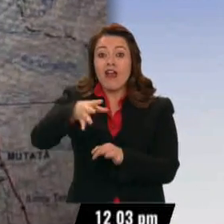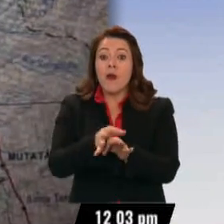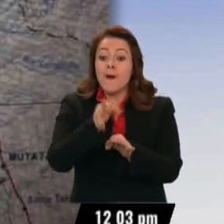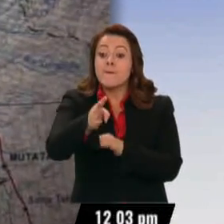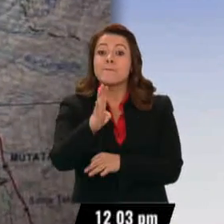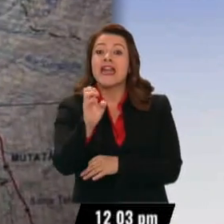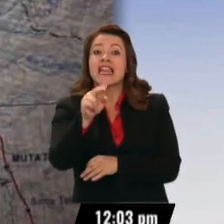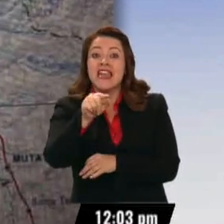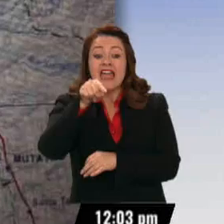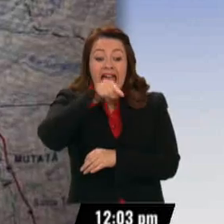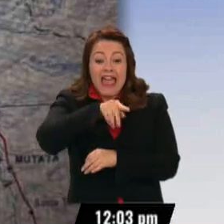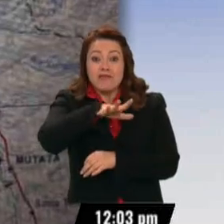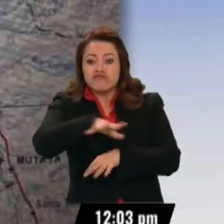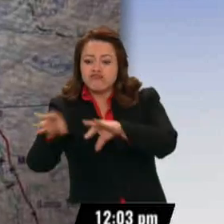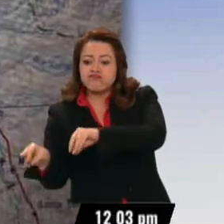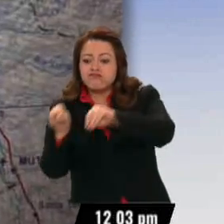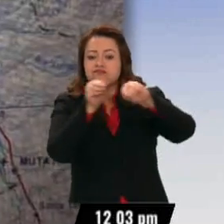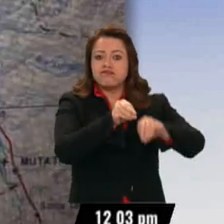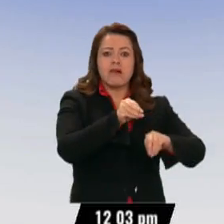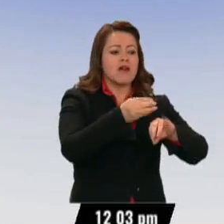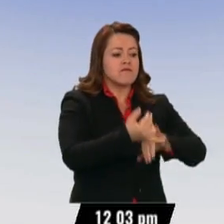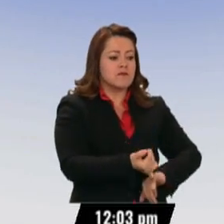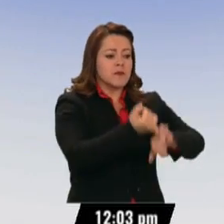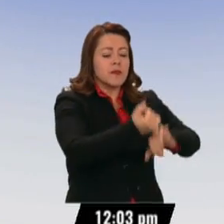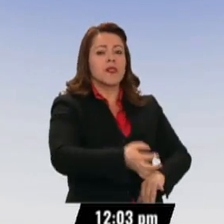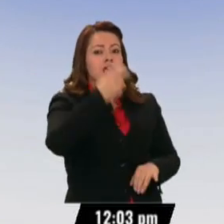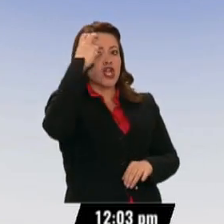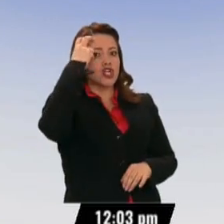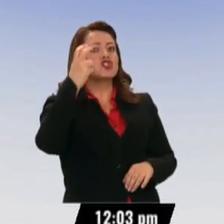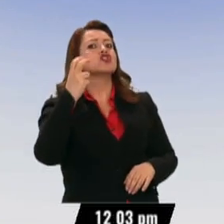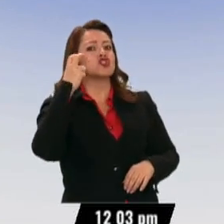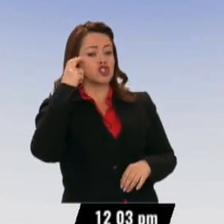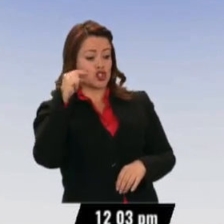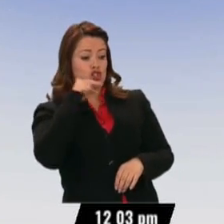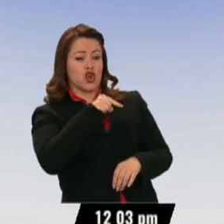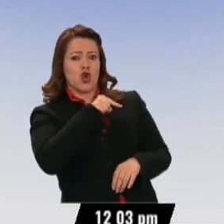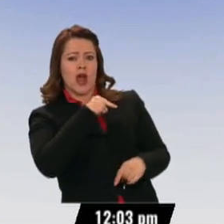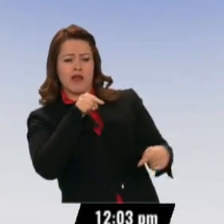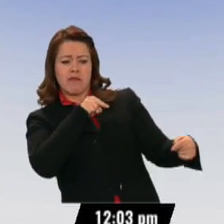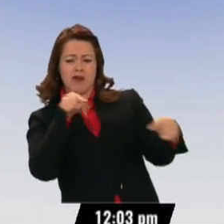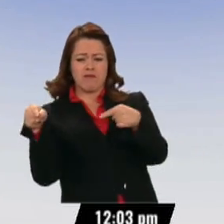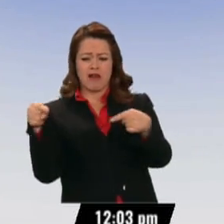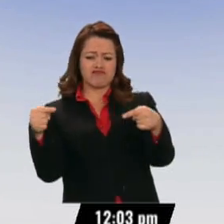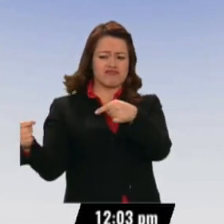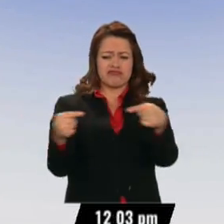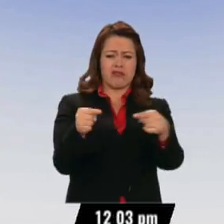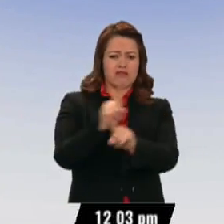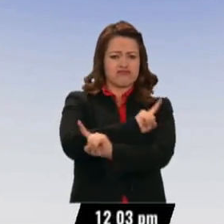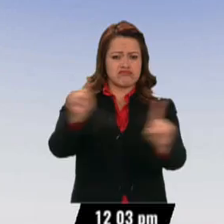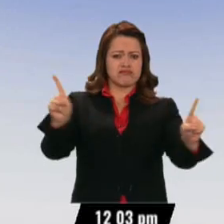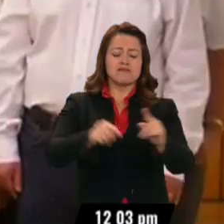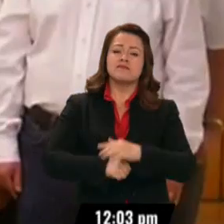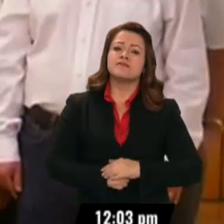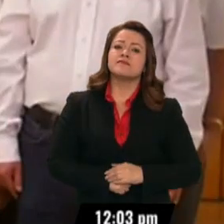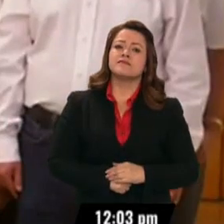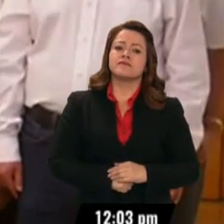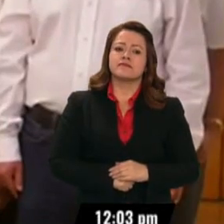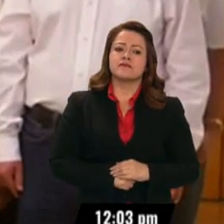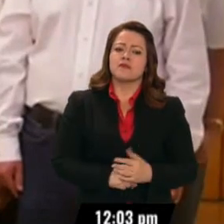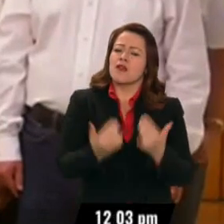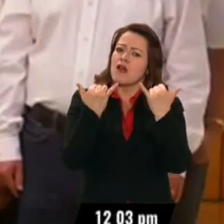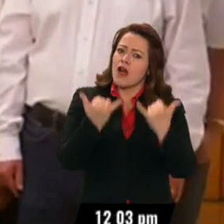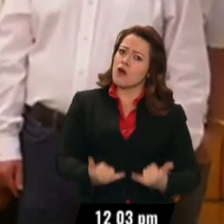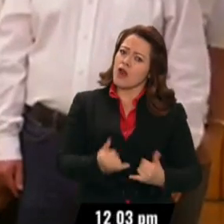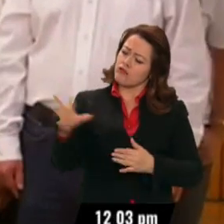de Belén de Bajirá, Blanquiset, Nuevo Oriente y Macondo al departamento del Chocó. Nos acompaña la noble